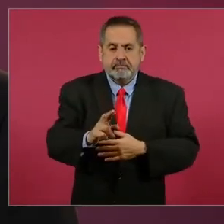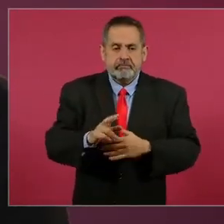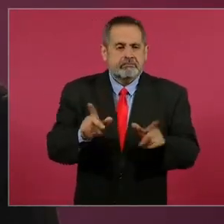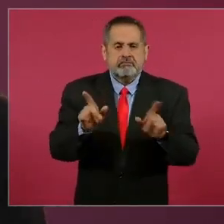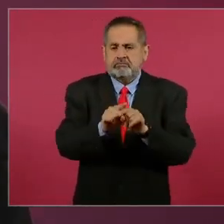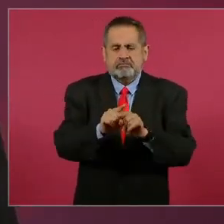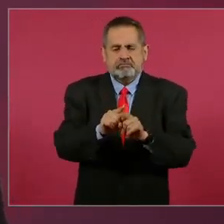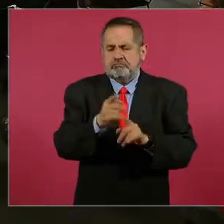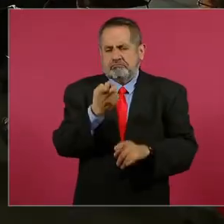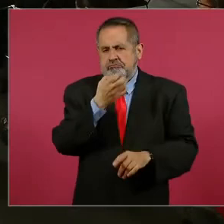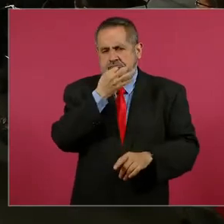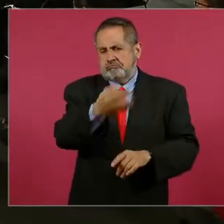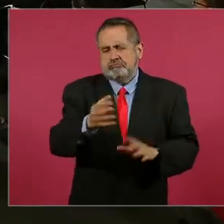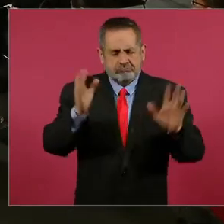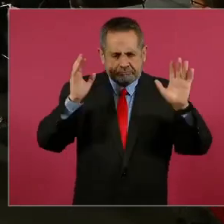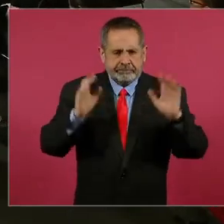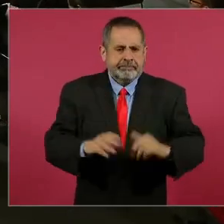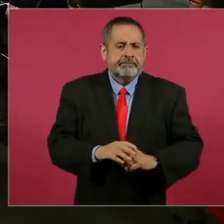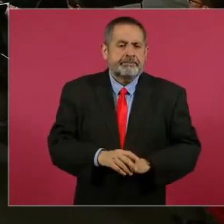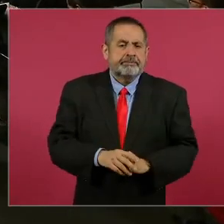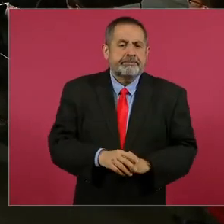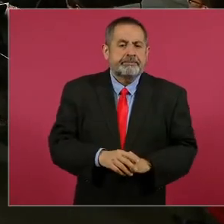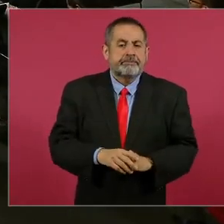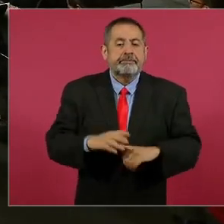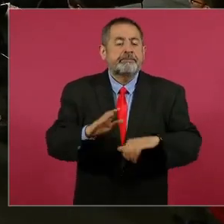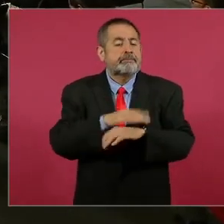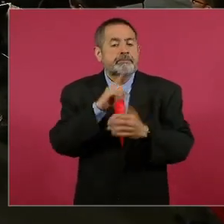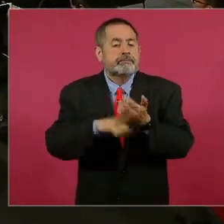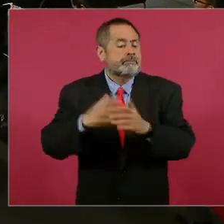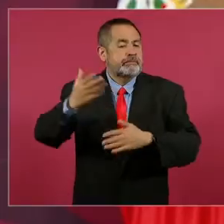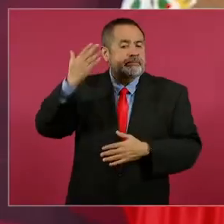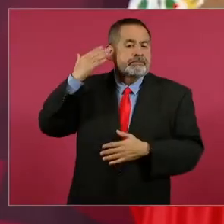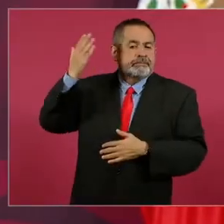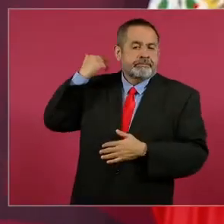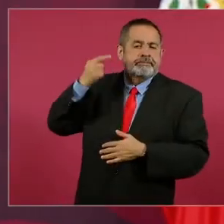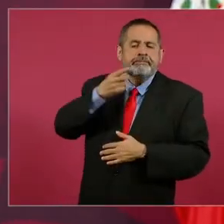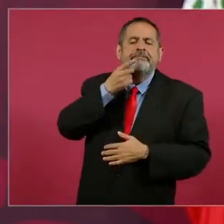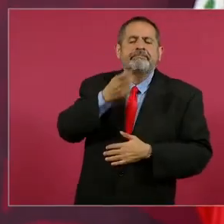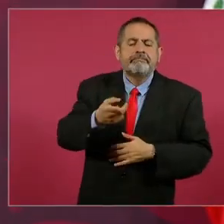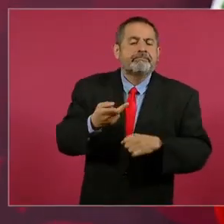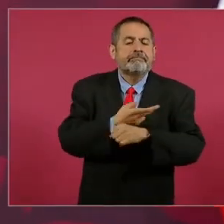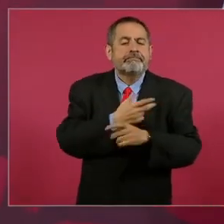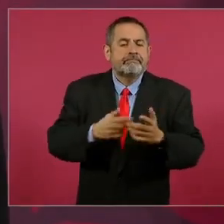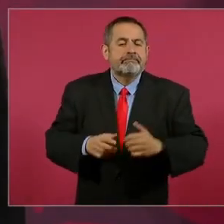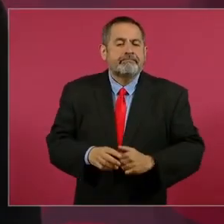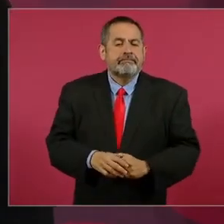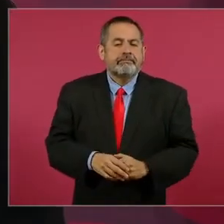Eso es lo único. O sea, porque antes, ¿qué sucedía? ¿Sí?